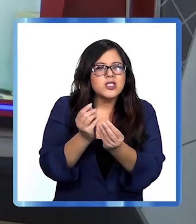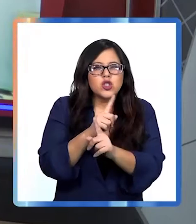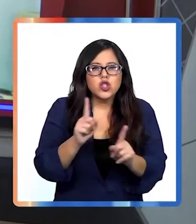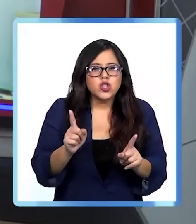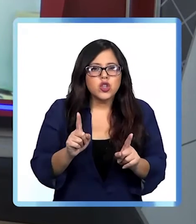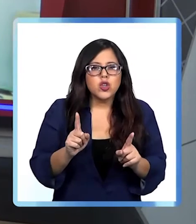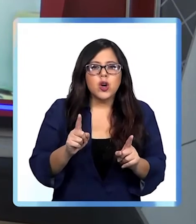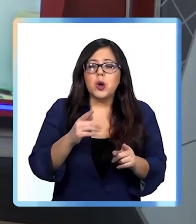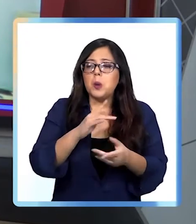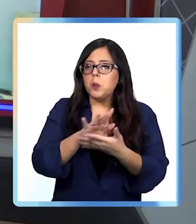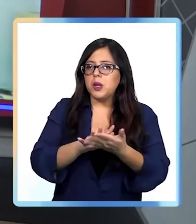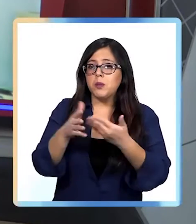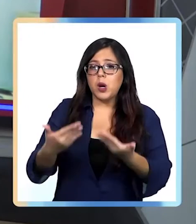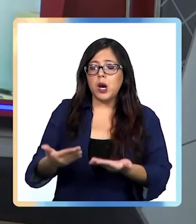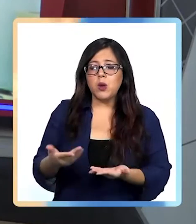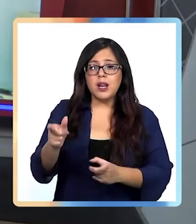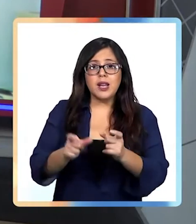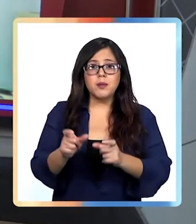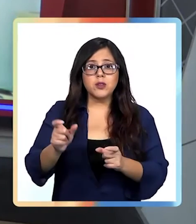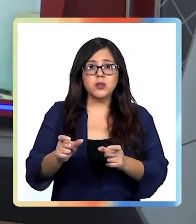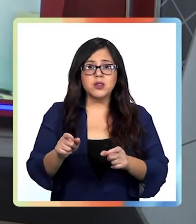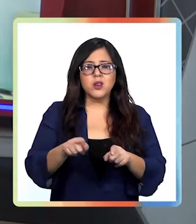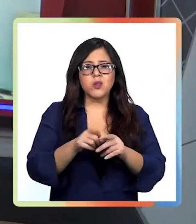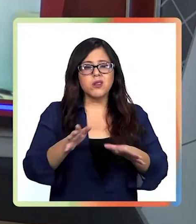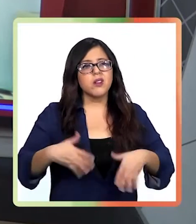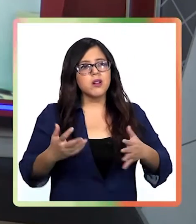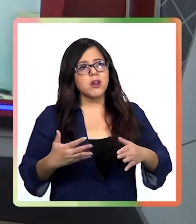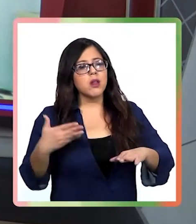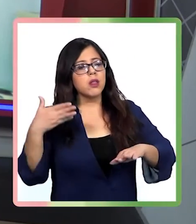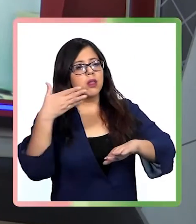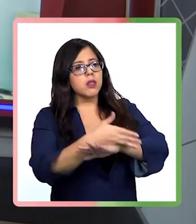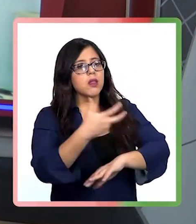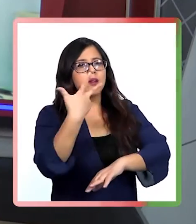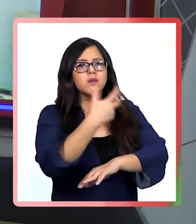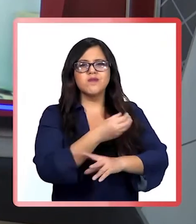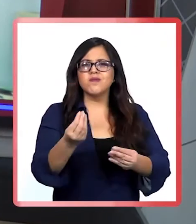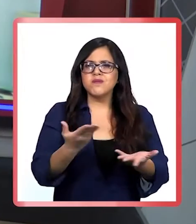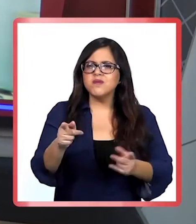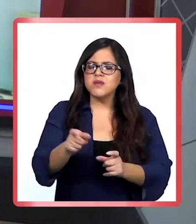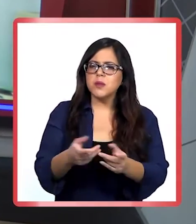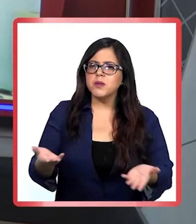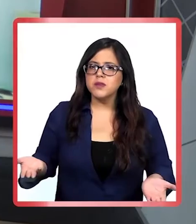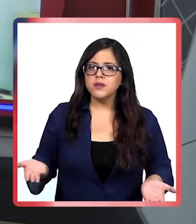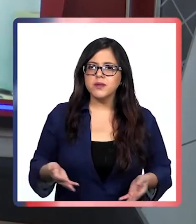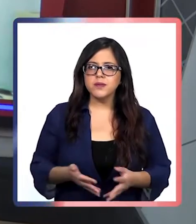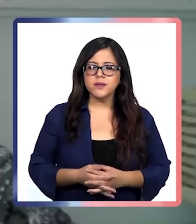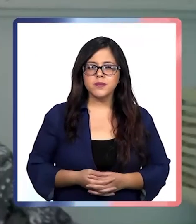usted, doctora, por ejemplo, que ahora la gente no va con tanto entusiasmo a ponerse las dosis de refuerzo? ¿Qué está pasando?